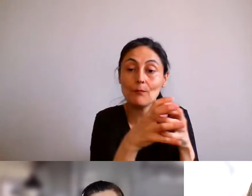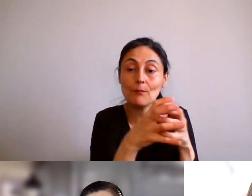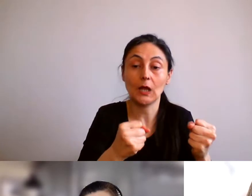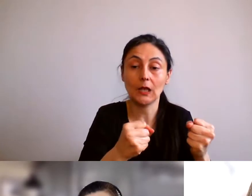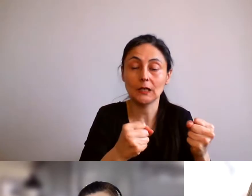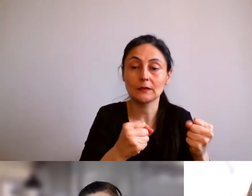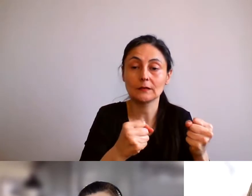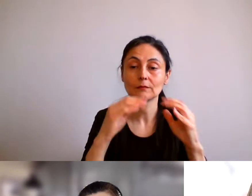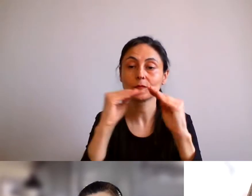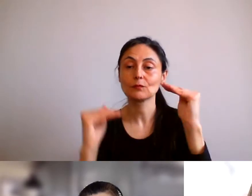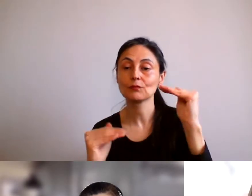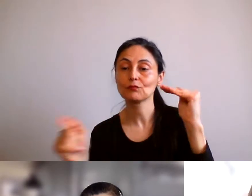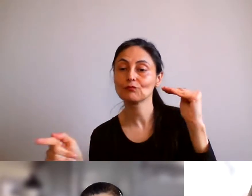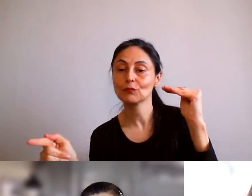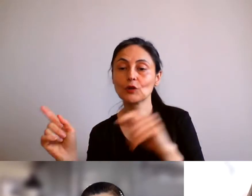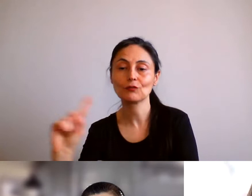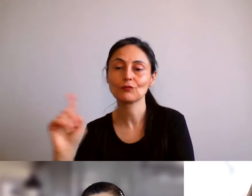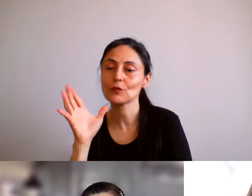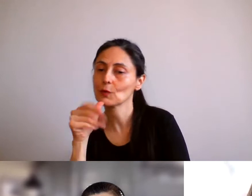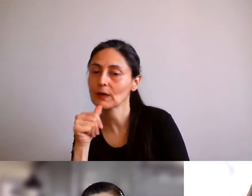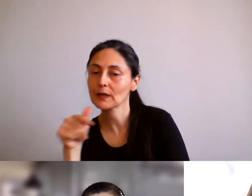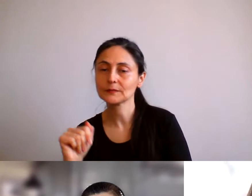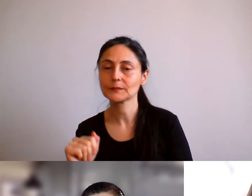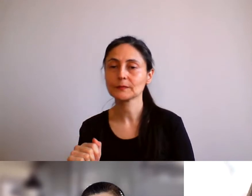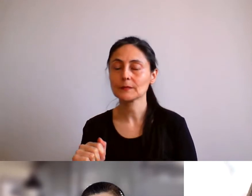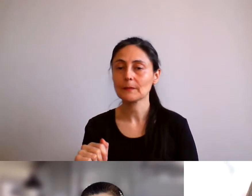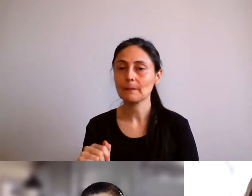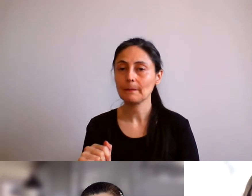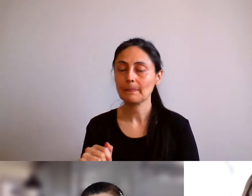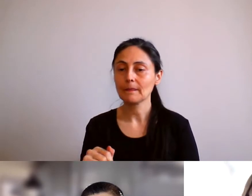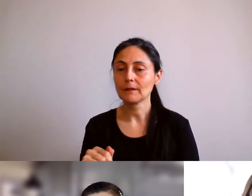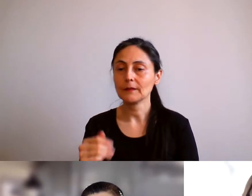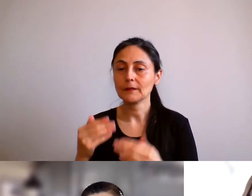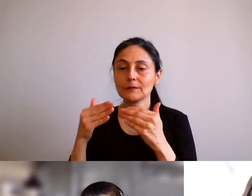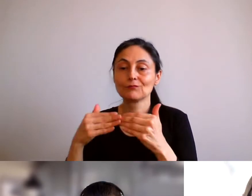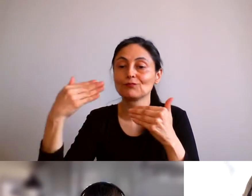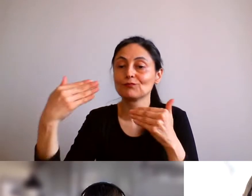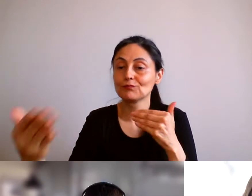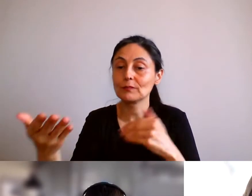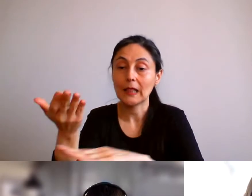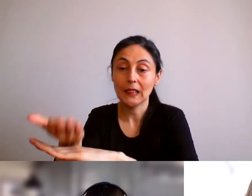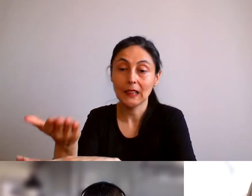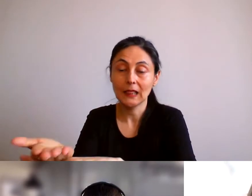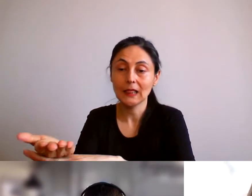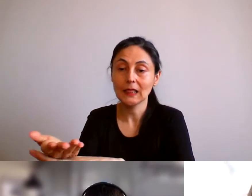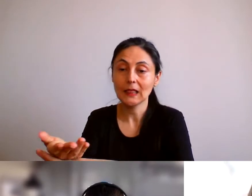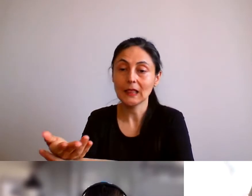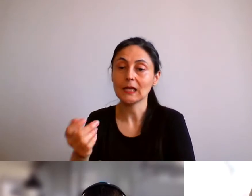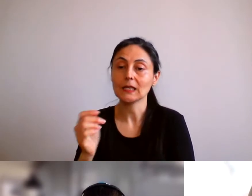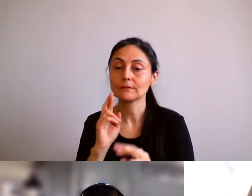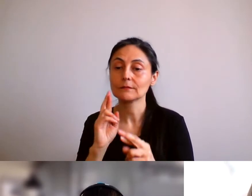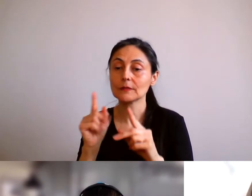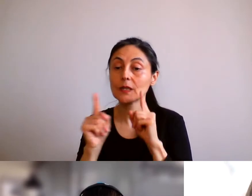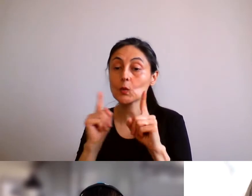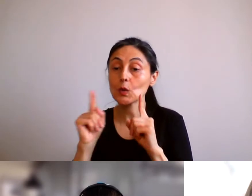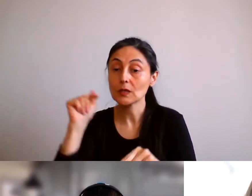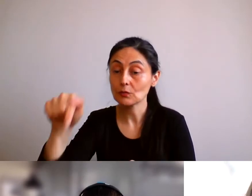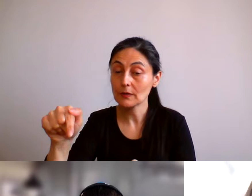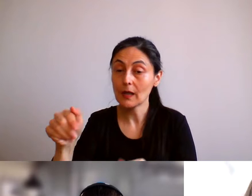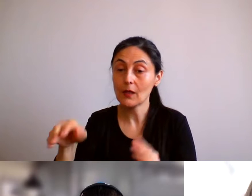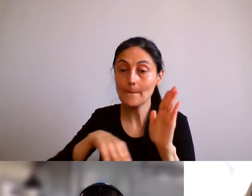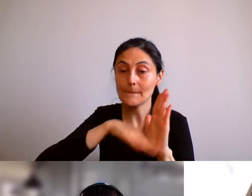de un análisis, un examen más rápido que otro, con la entrega de un resultado más rápido para tomar acciones mucho más rápidas.